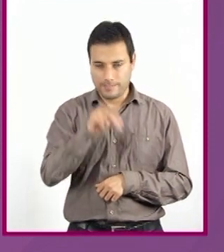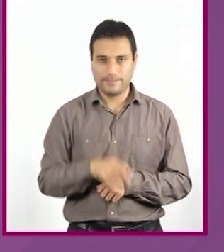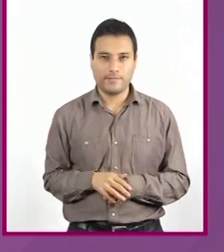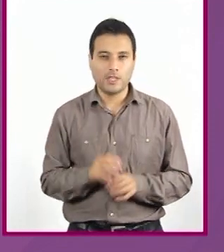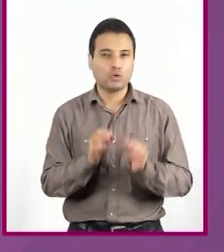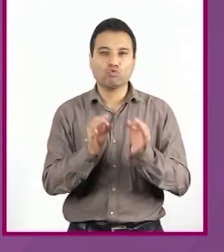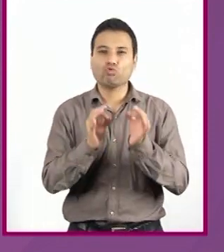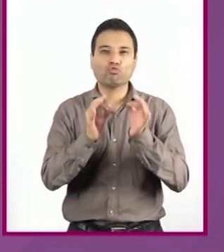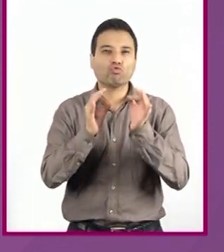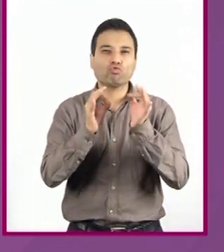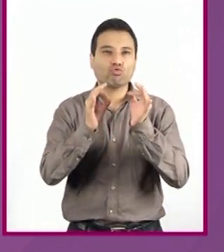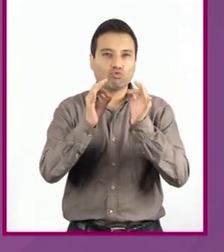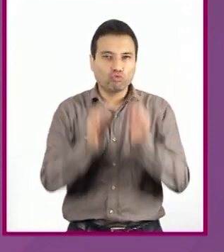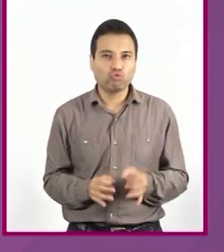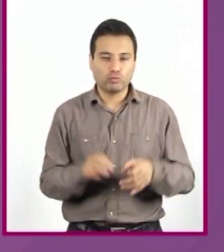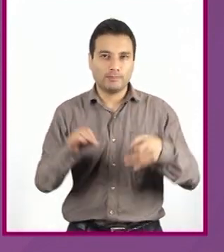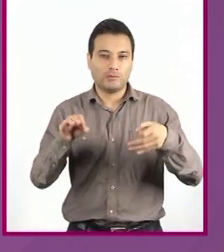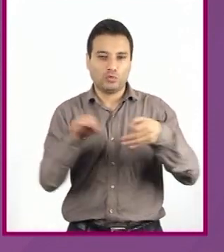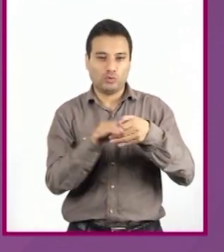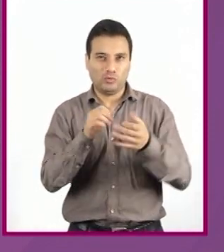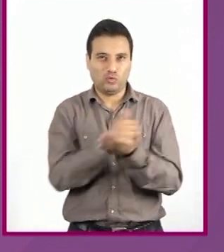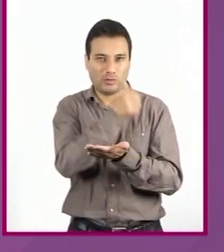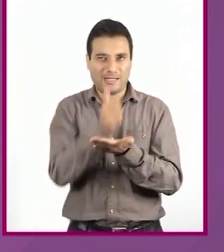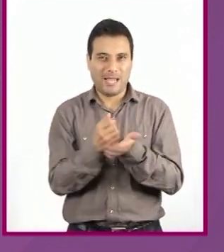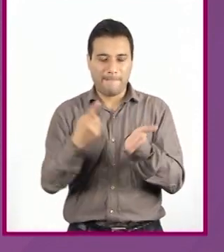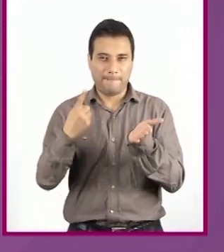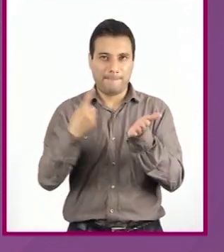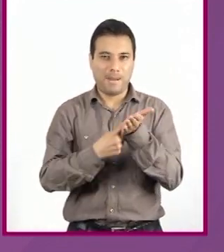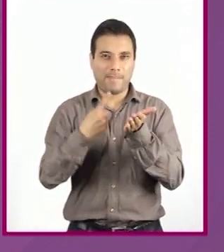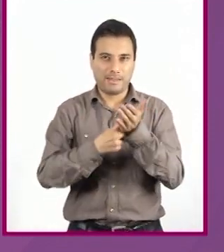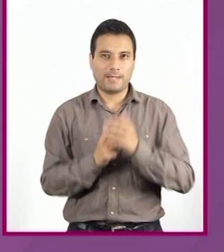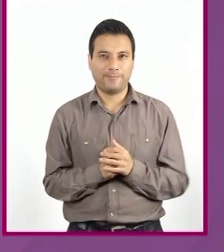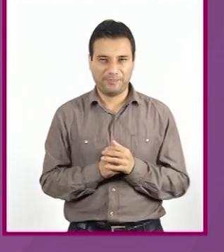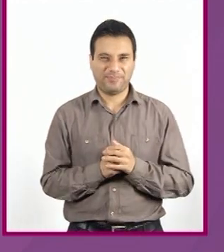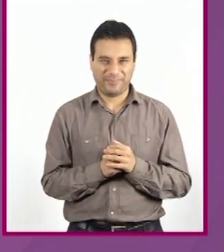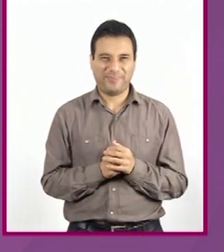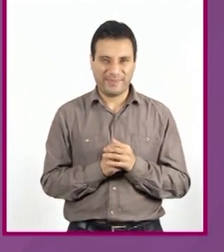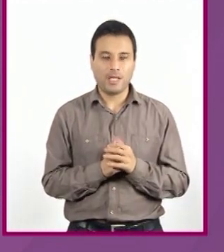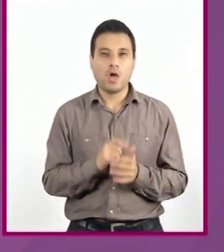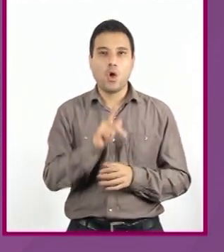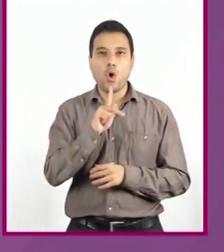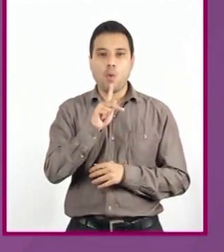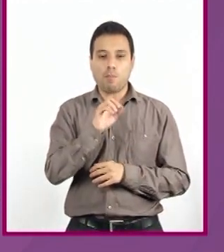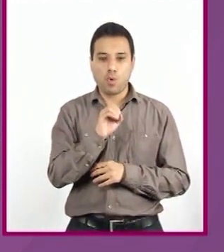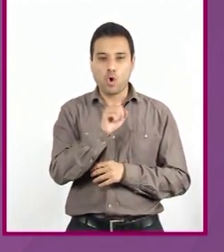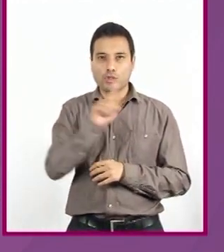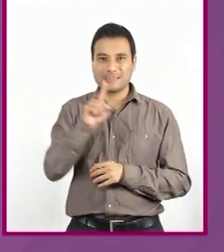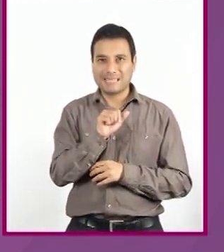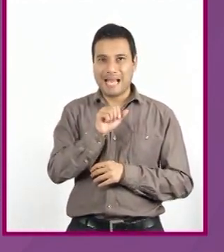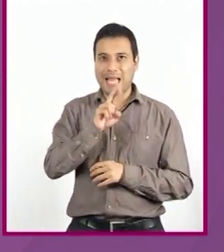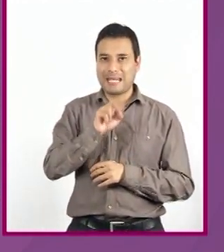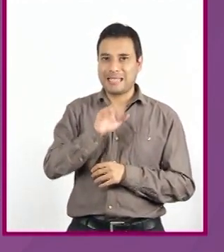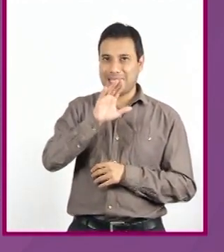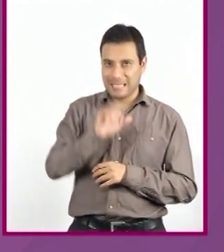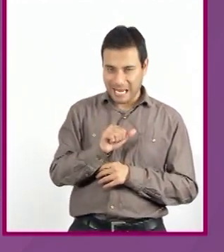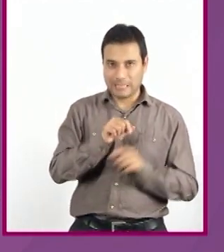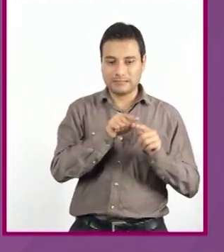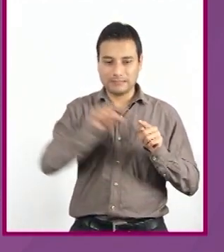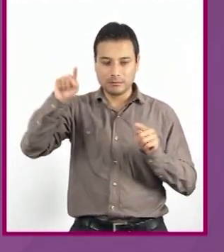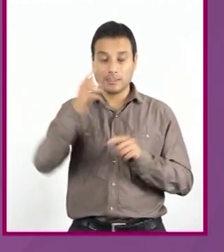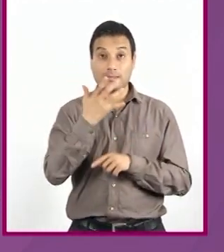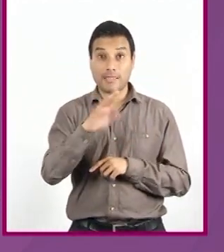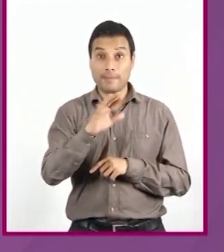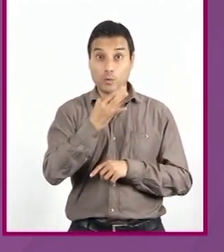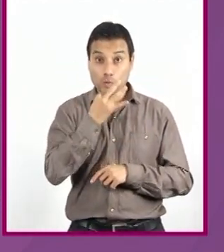Localizada en las cercanías de la ciudad de Papantla, a 10 minutos de la ciudad de Poza Rica, esta ciudad da muestras de una de